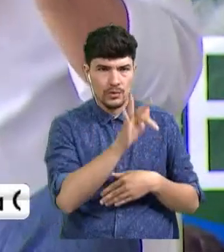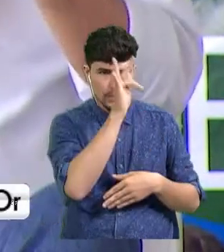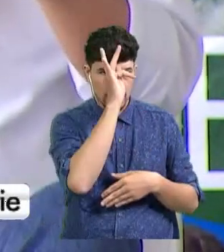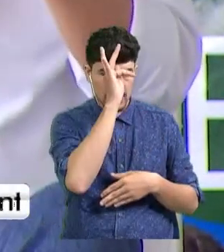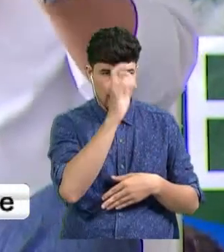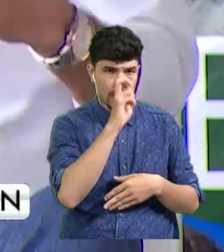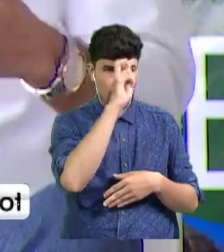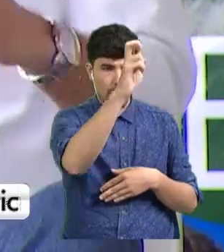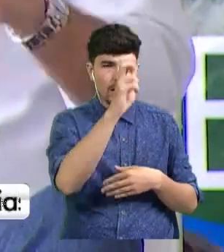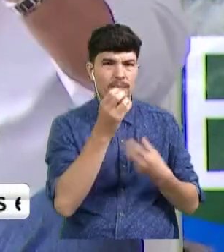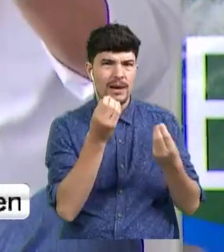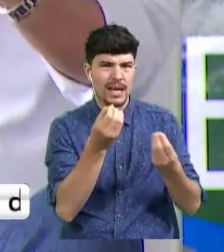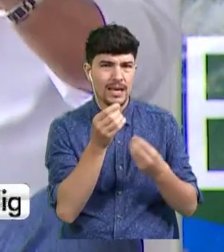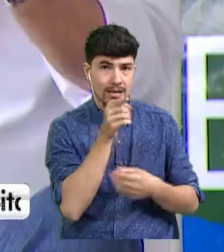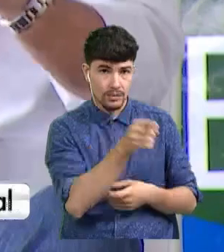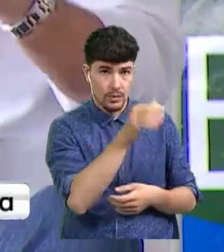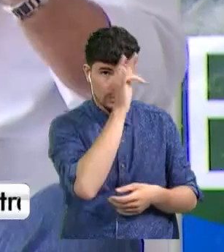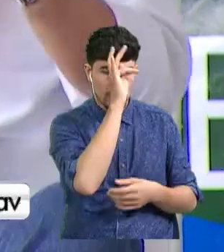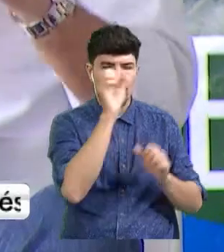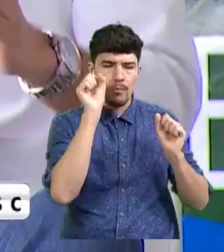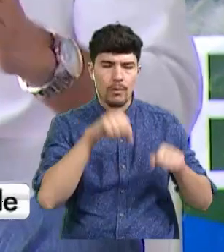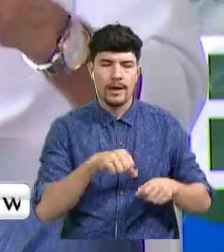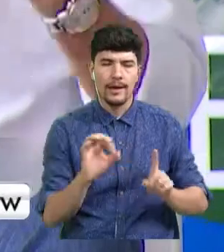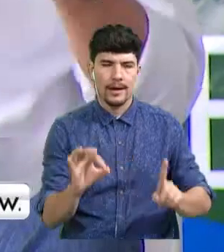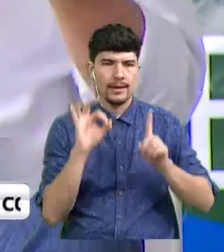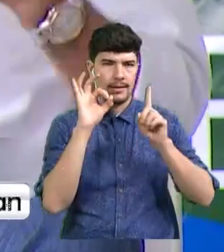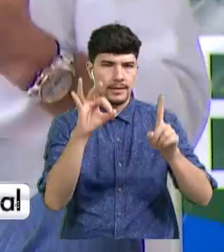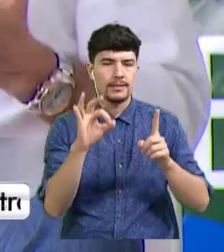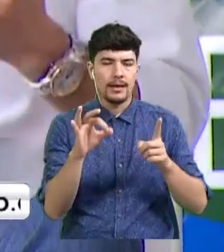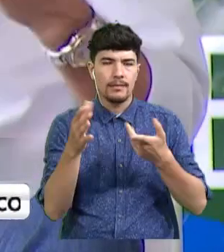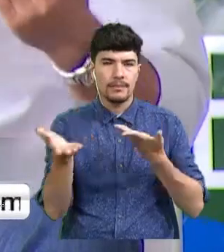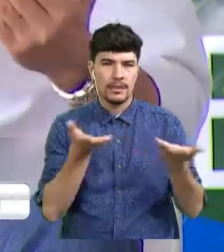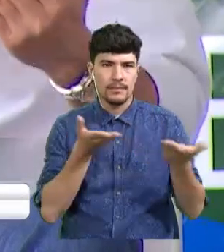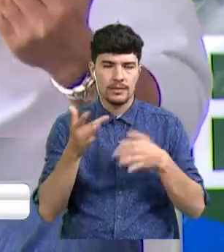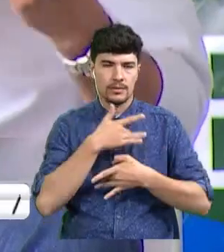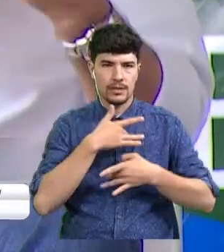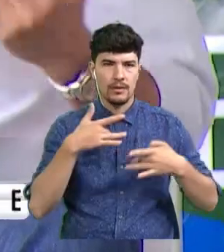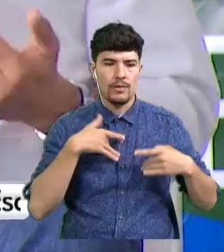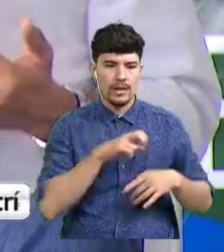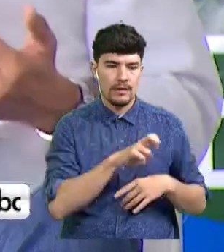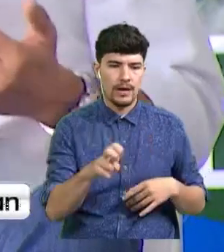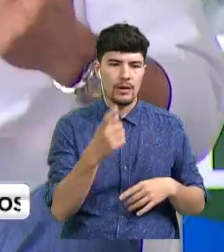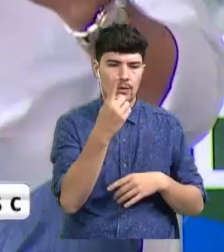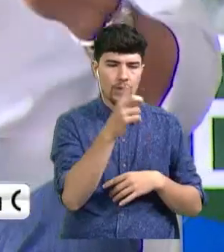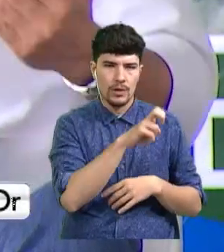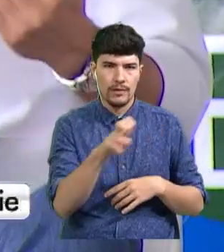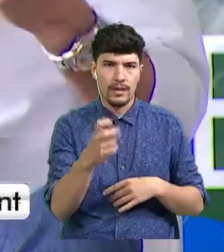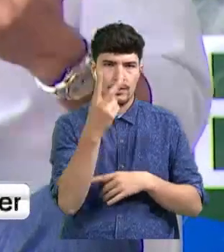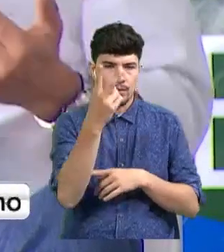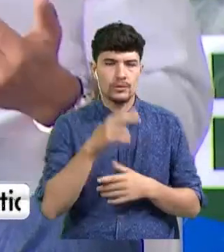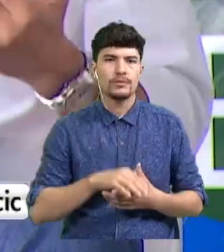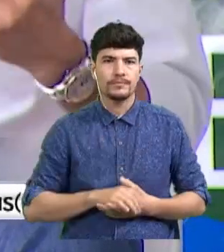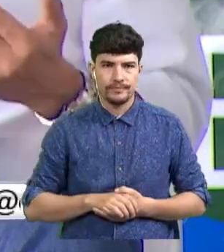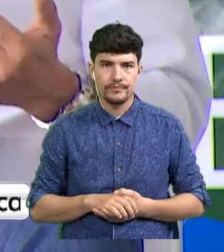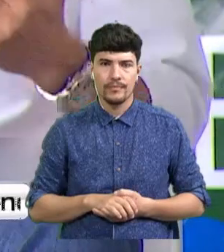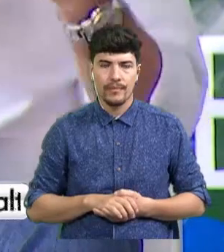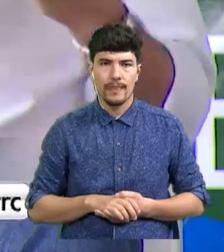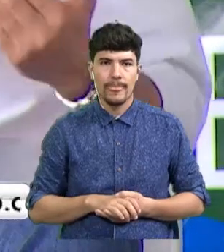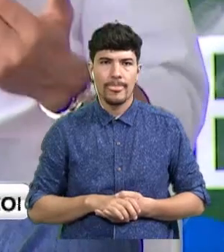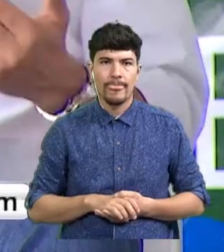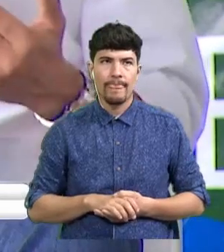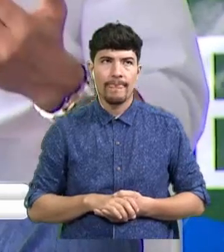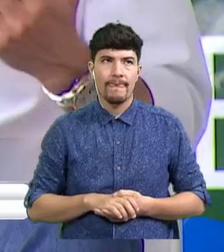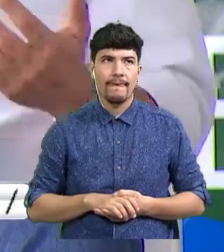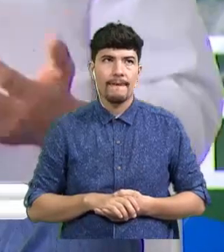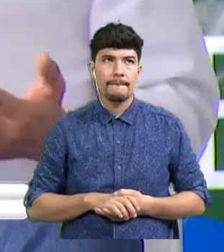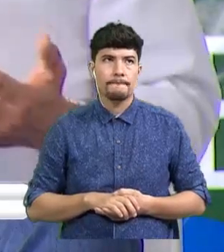garantizar la prestación en el nivel 1 y 2 y que en el nivel 3, que le compete al gobierno departamental, en el Hospital Universitario de Santander, la